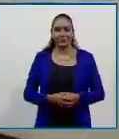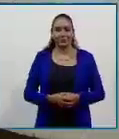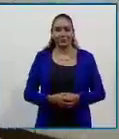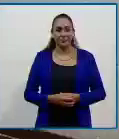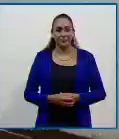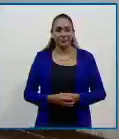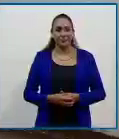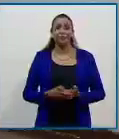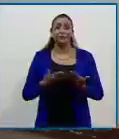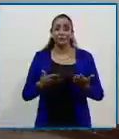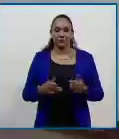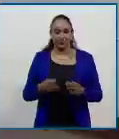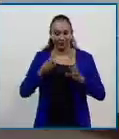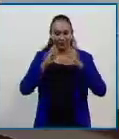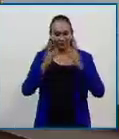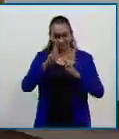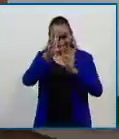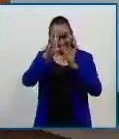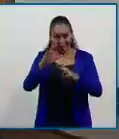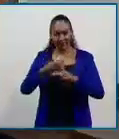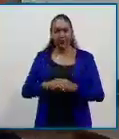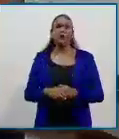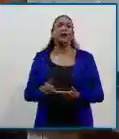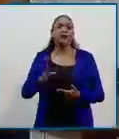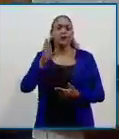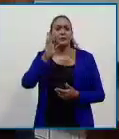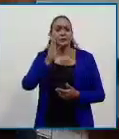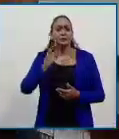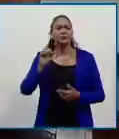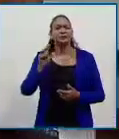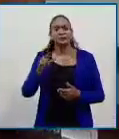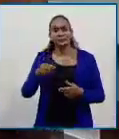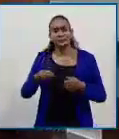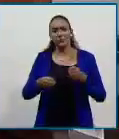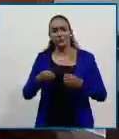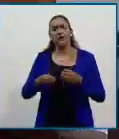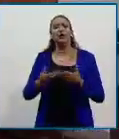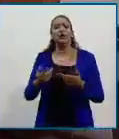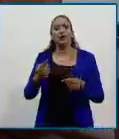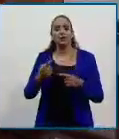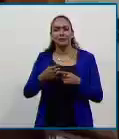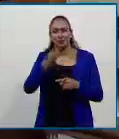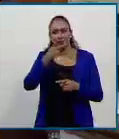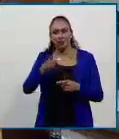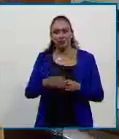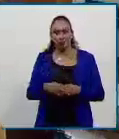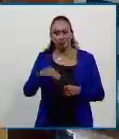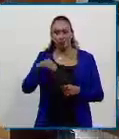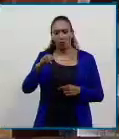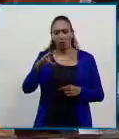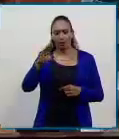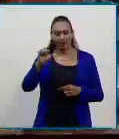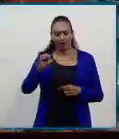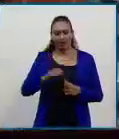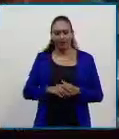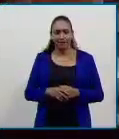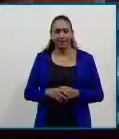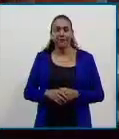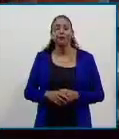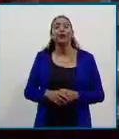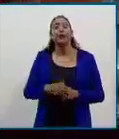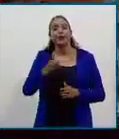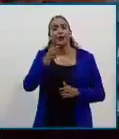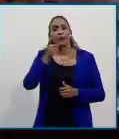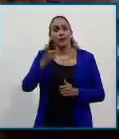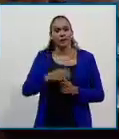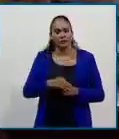En sesión solemne, la magistrada presidenta del Tribunal Electoral del Poder Judicial de la Federación, Mónica Aralí Soto Fregoso,